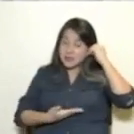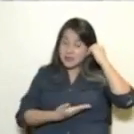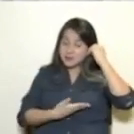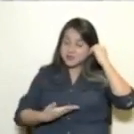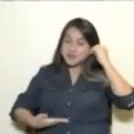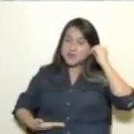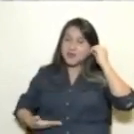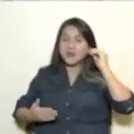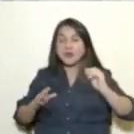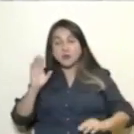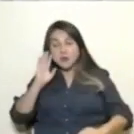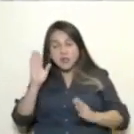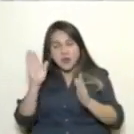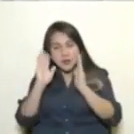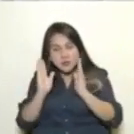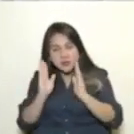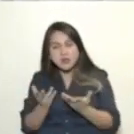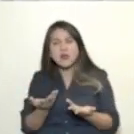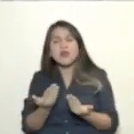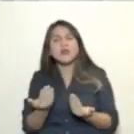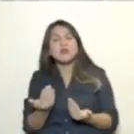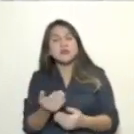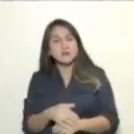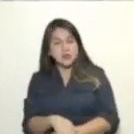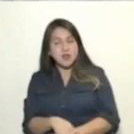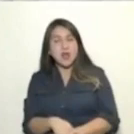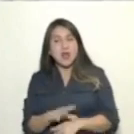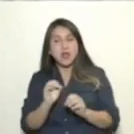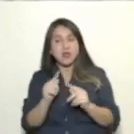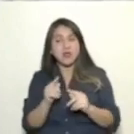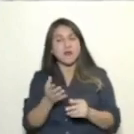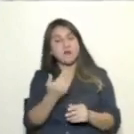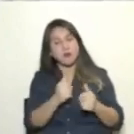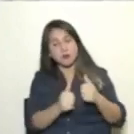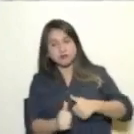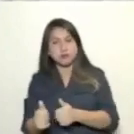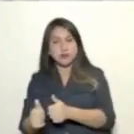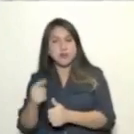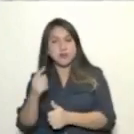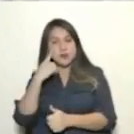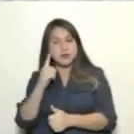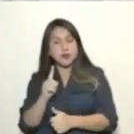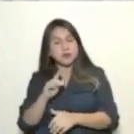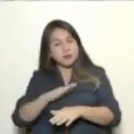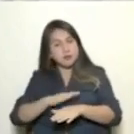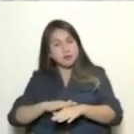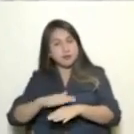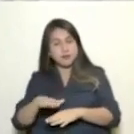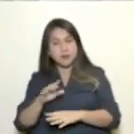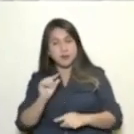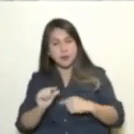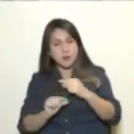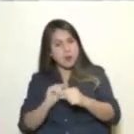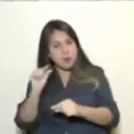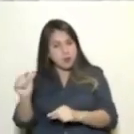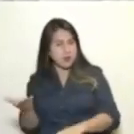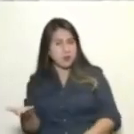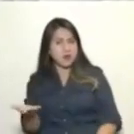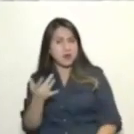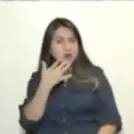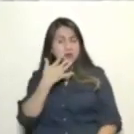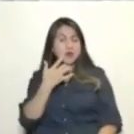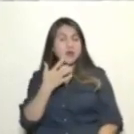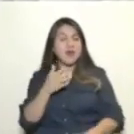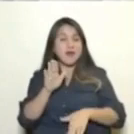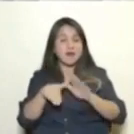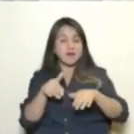escucha y dice para dónde vamos. Pero consensuadamente, porque a